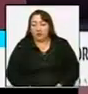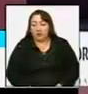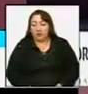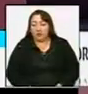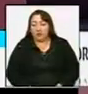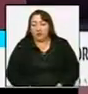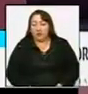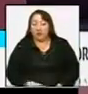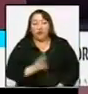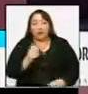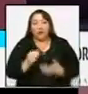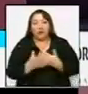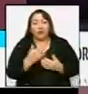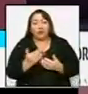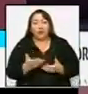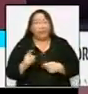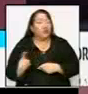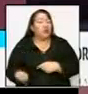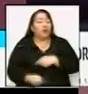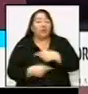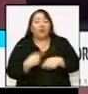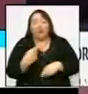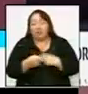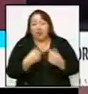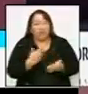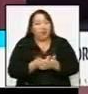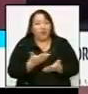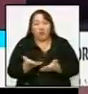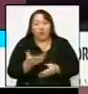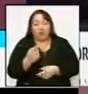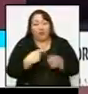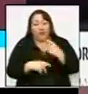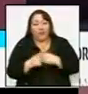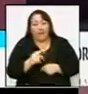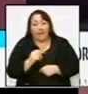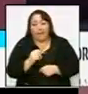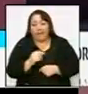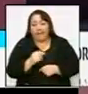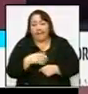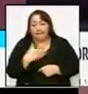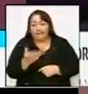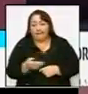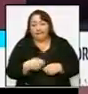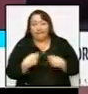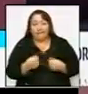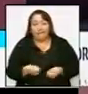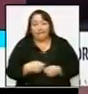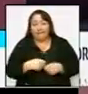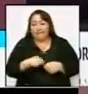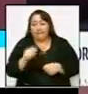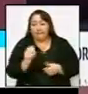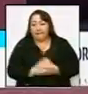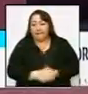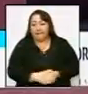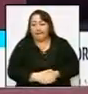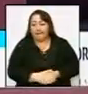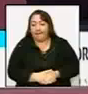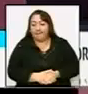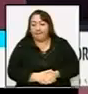creo que hay que facilitar las cosas, pero no hay que envolver la propuesta para convencernos de que es oneroso, que es caro, que está lejos, que